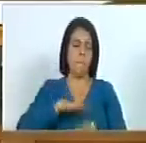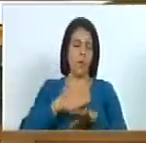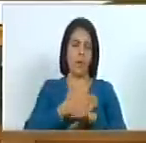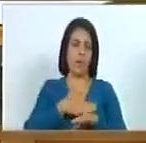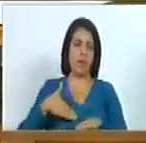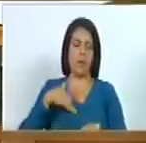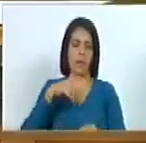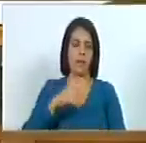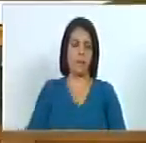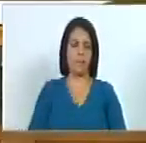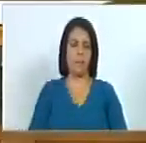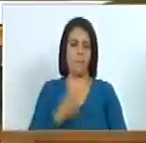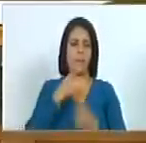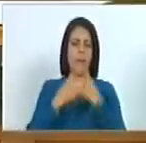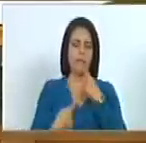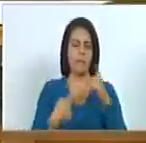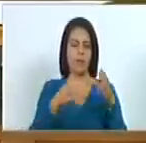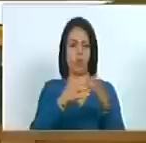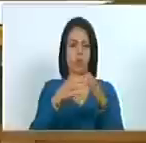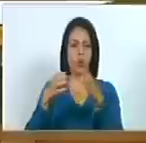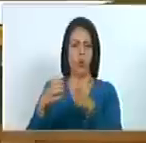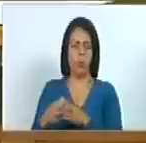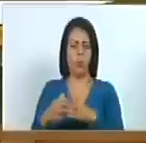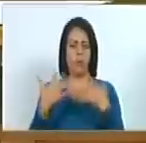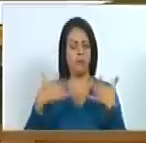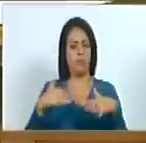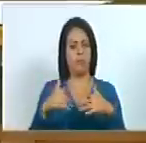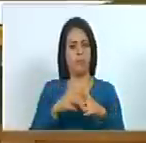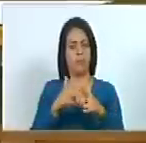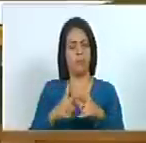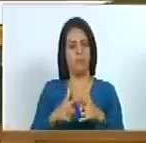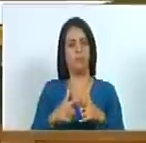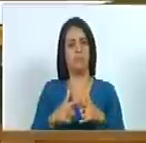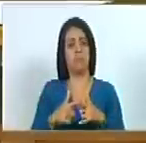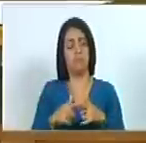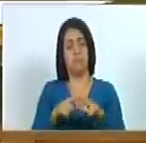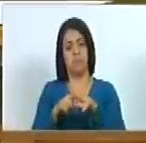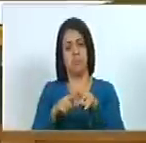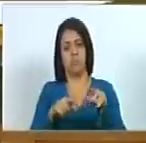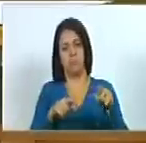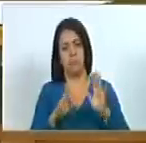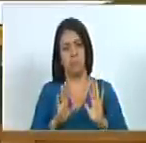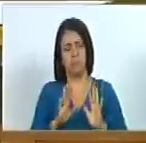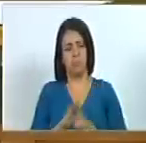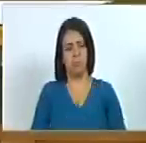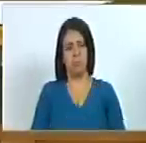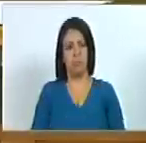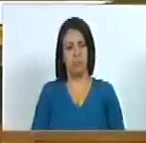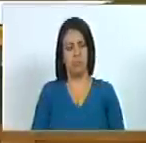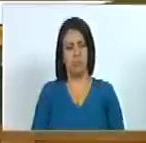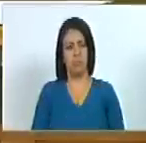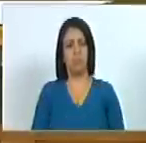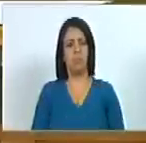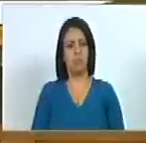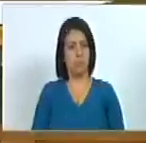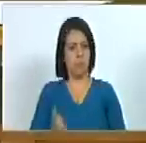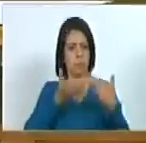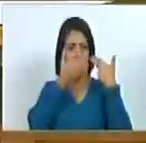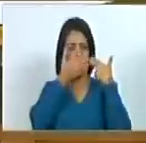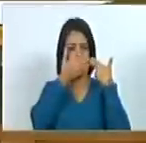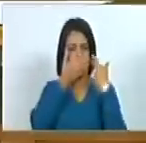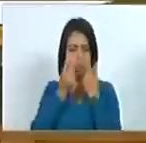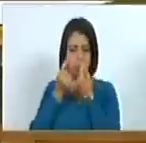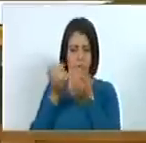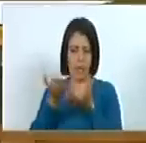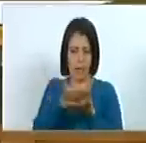intentamos, decirle a esos sectores extremistas de la PU, bueno, en su condición de secuestradores del dinero